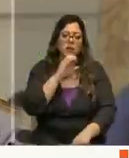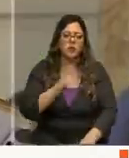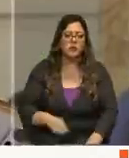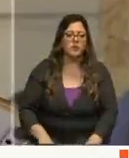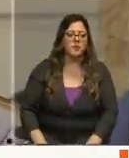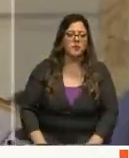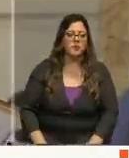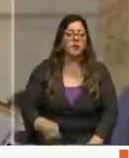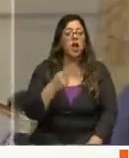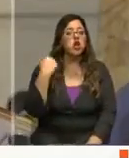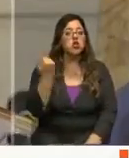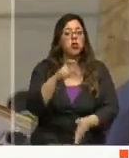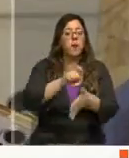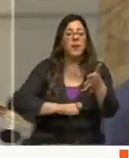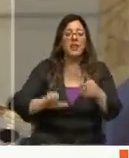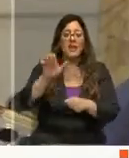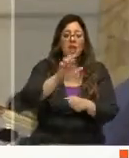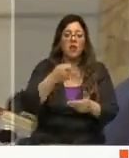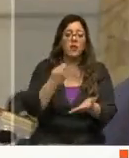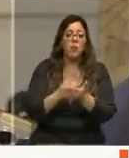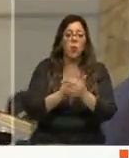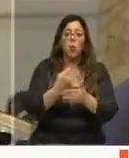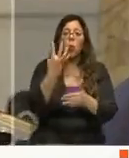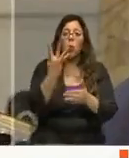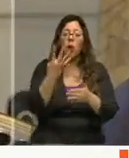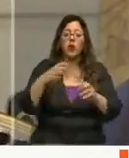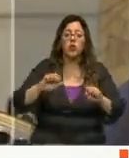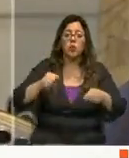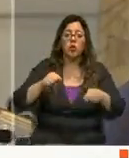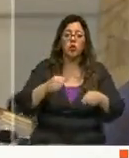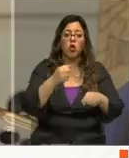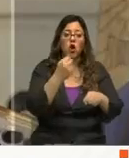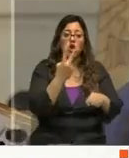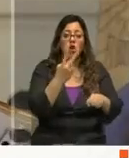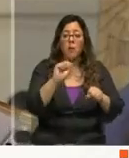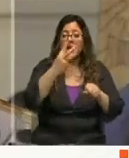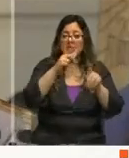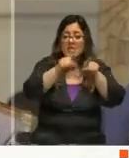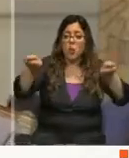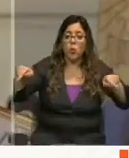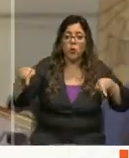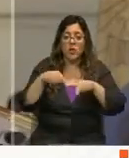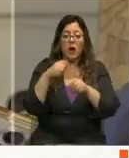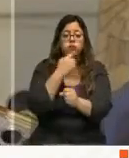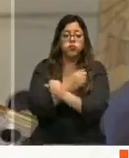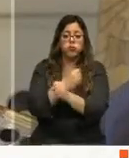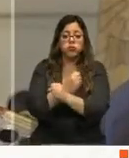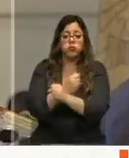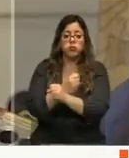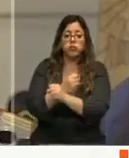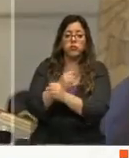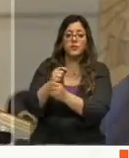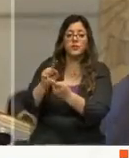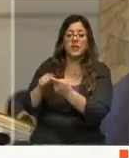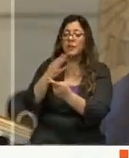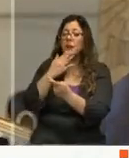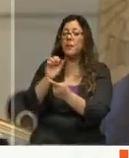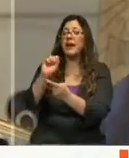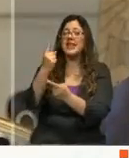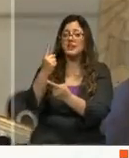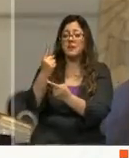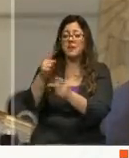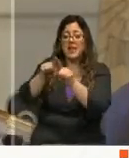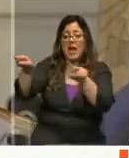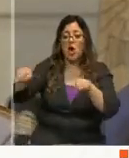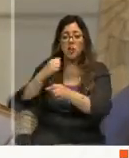nosotros dentro del mes de enero vamos a comprar cuatro motos verdad dos para la segunda comisaría dos para la primera comisaría de carabineros para que